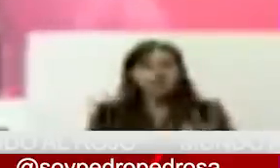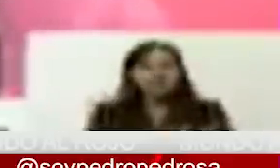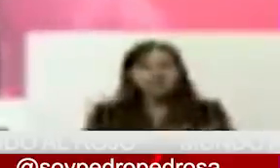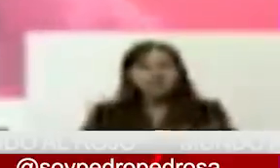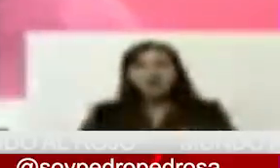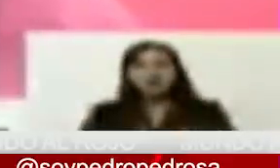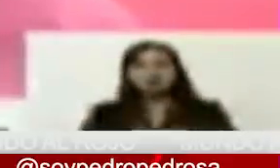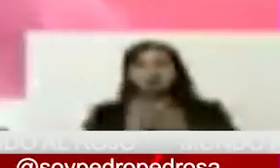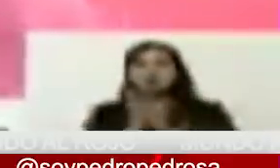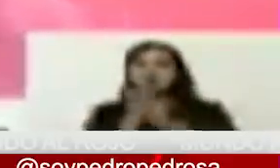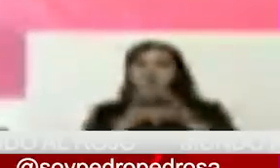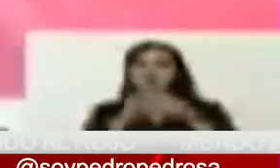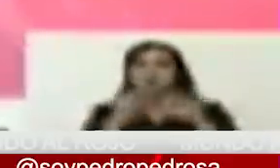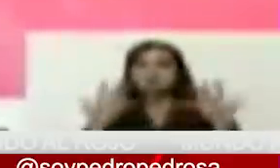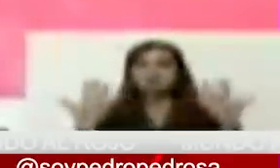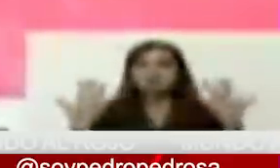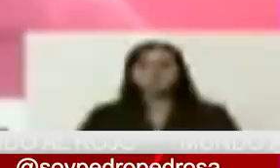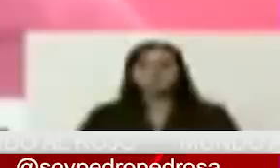PTJ. Y